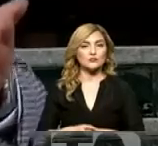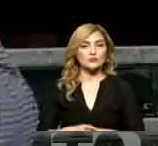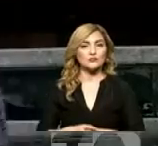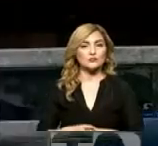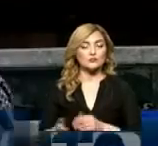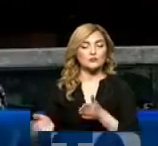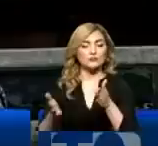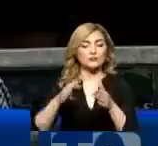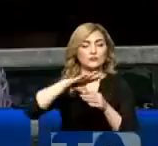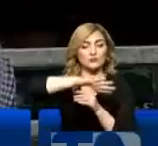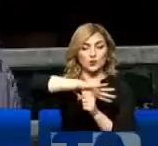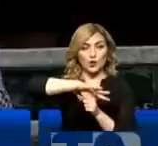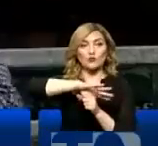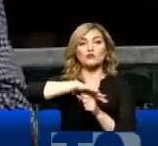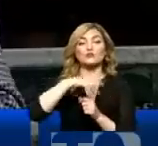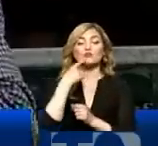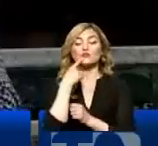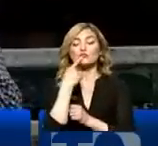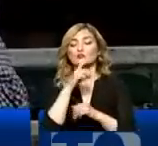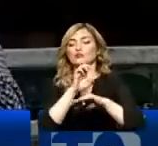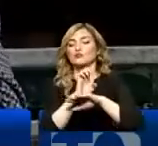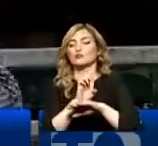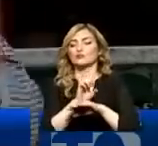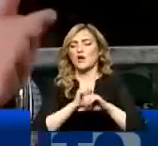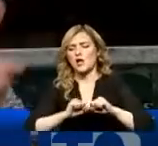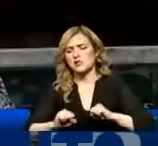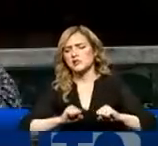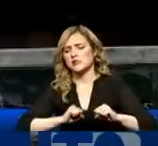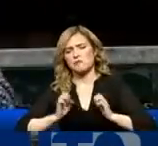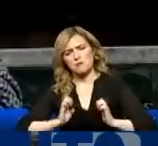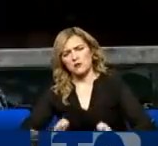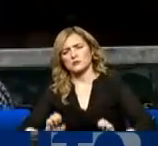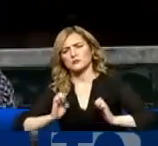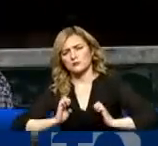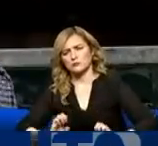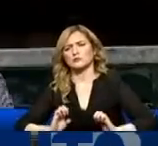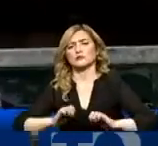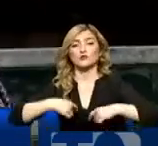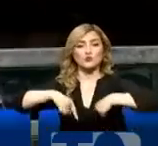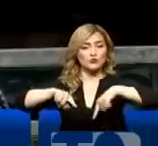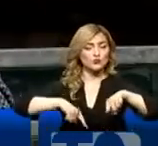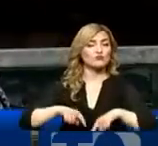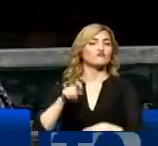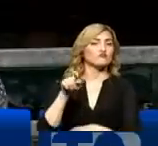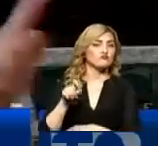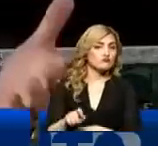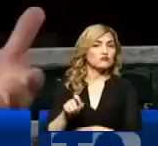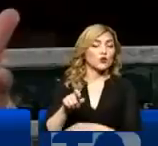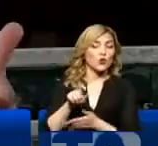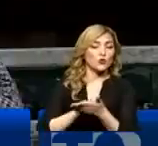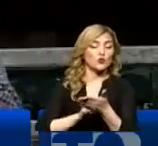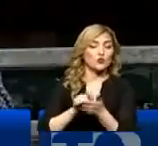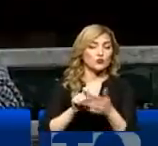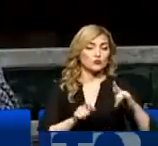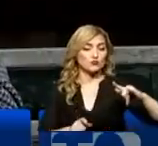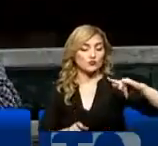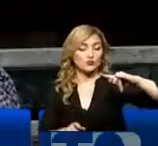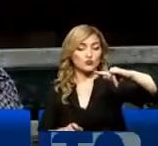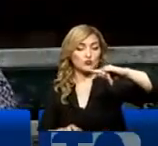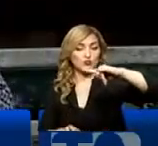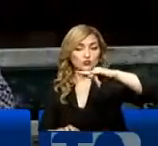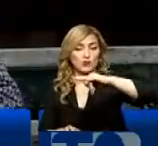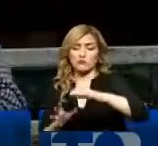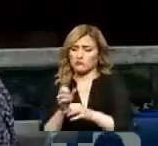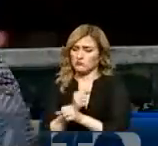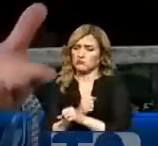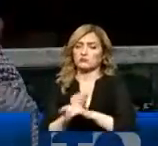El canciller ha remarcado que el Estado ecuatoriano está haciendo todos los esfuerzos logísticos. Si es necesario contratar una aeronave, lo